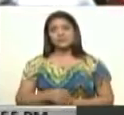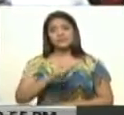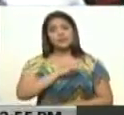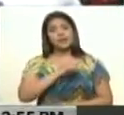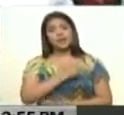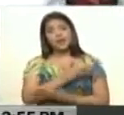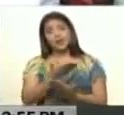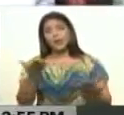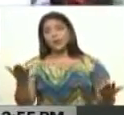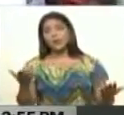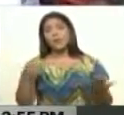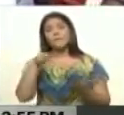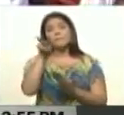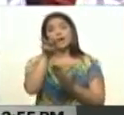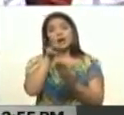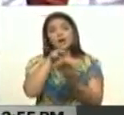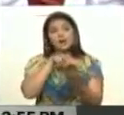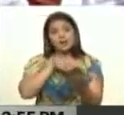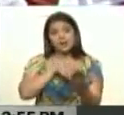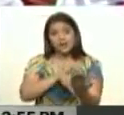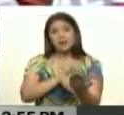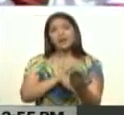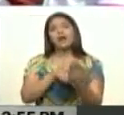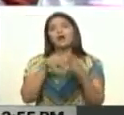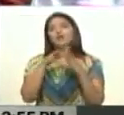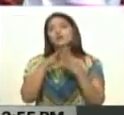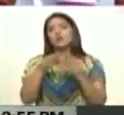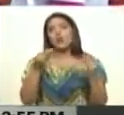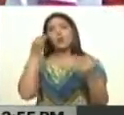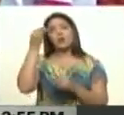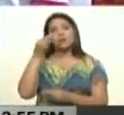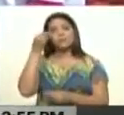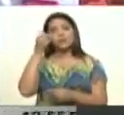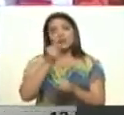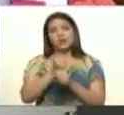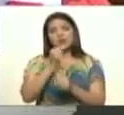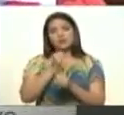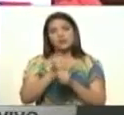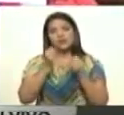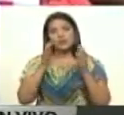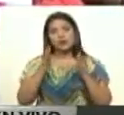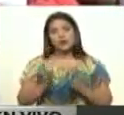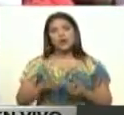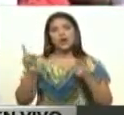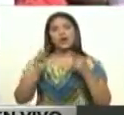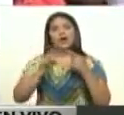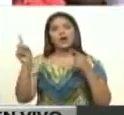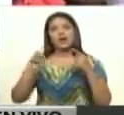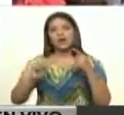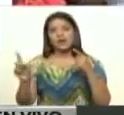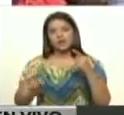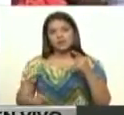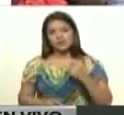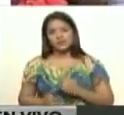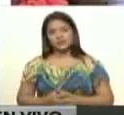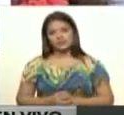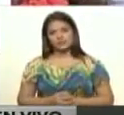Camaradas, vamos a leer el manifiesto de los trabajadores y las trabajadoras del sector eléctrico.